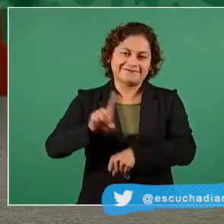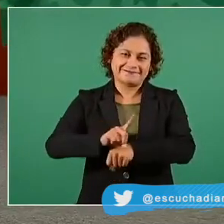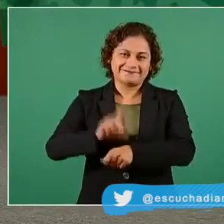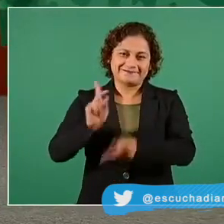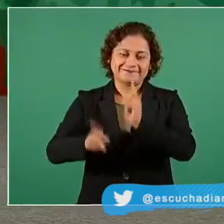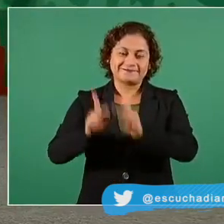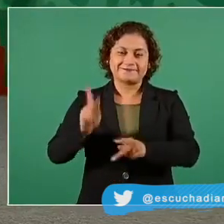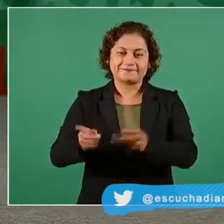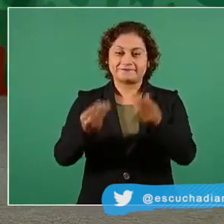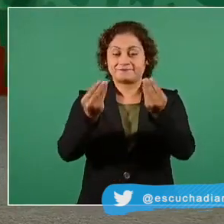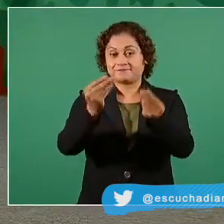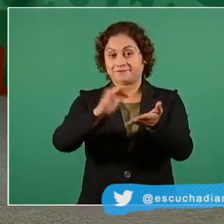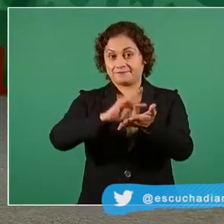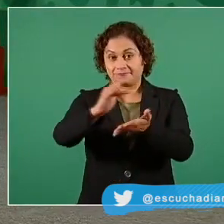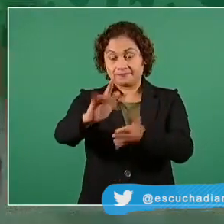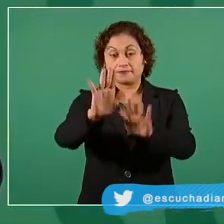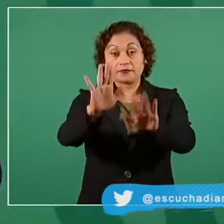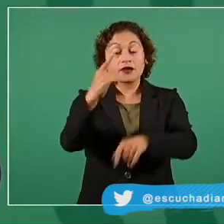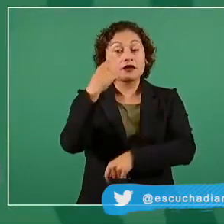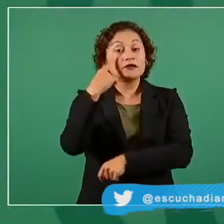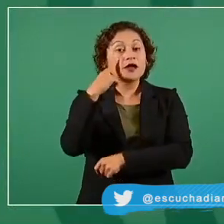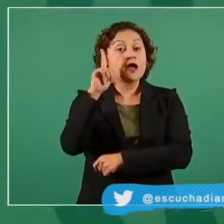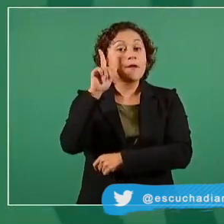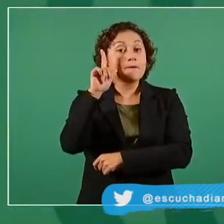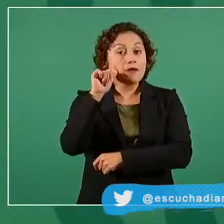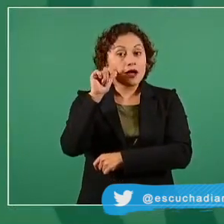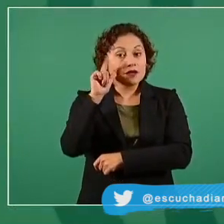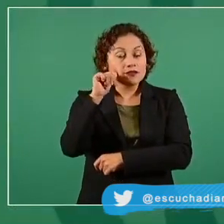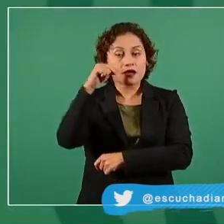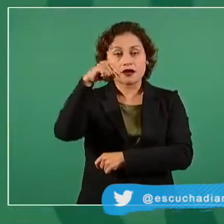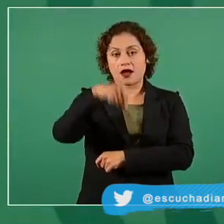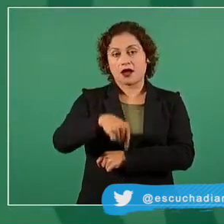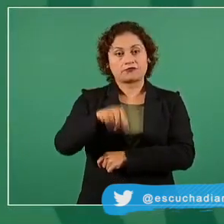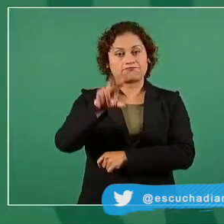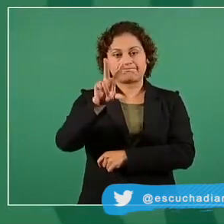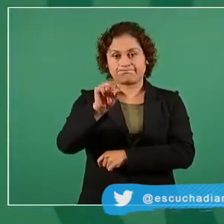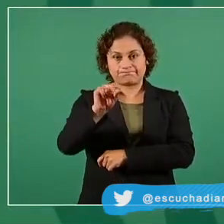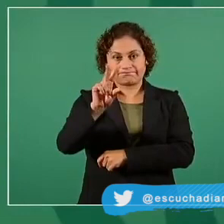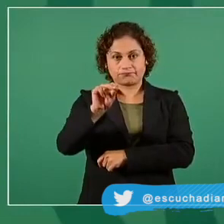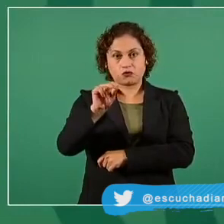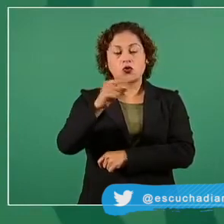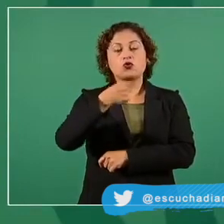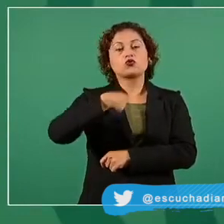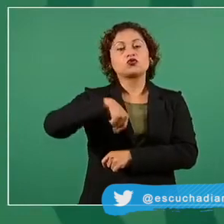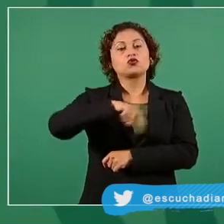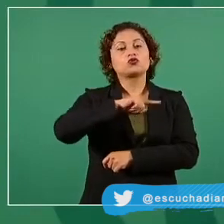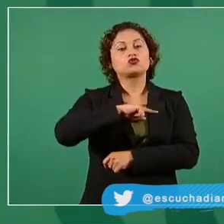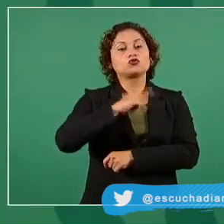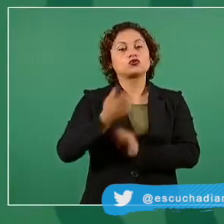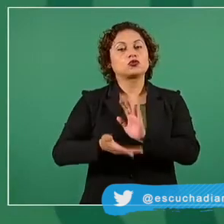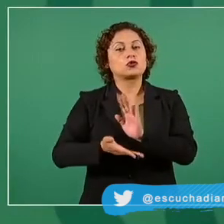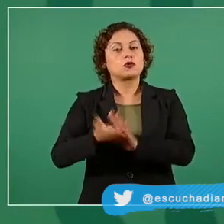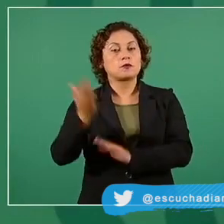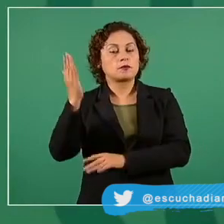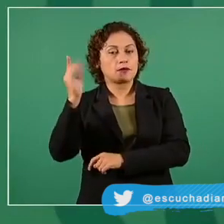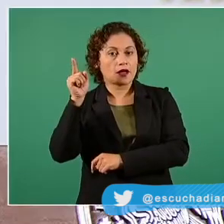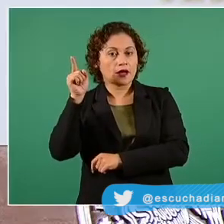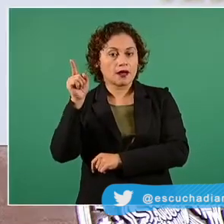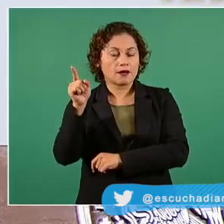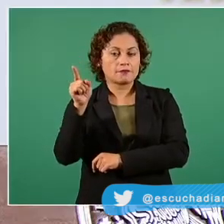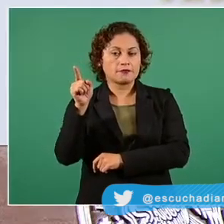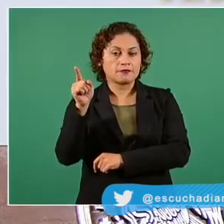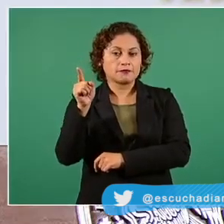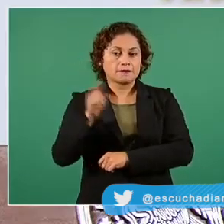gracias. Ah, miren, mañana no vamos a estar acá. Vamos a llevar a cabo la